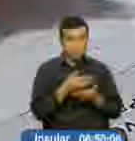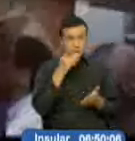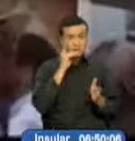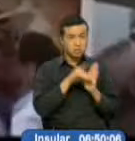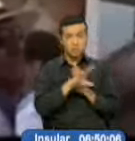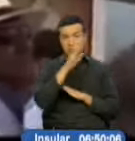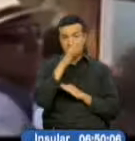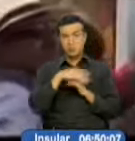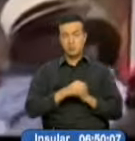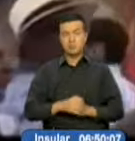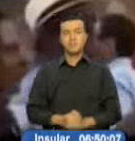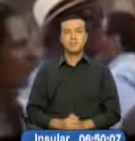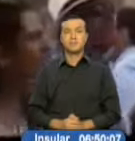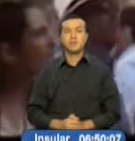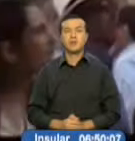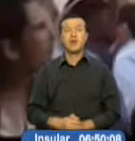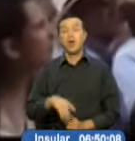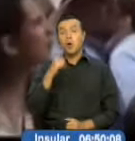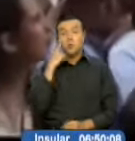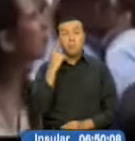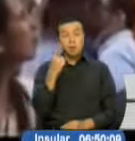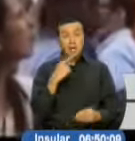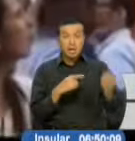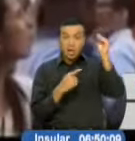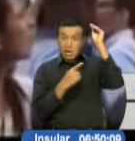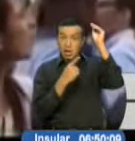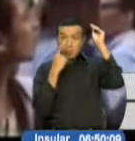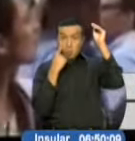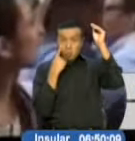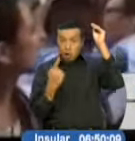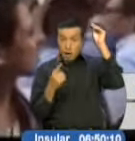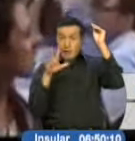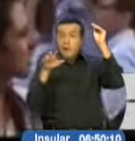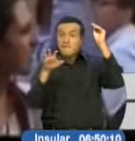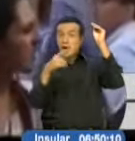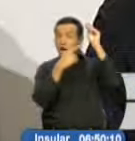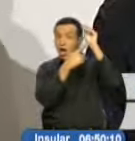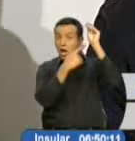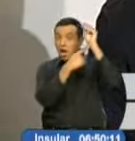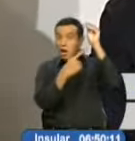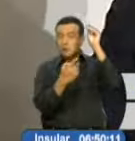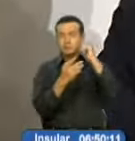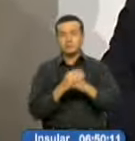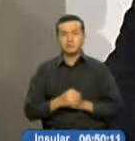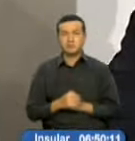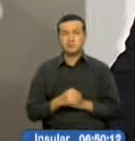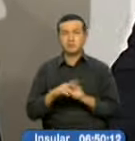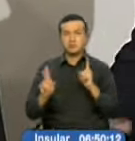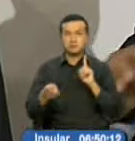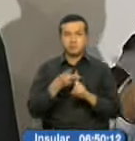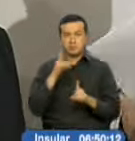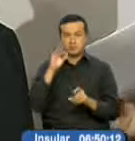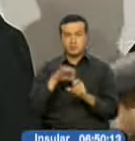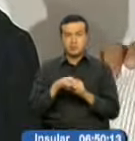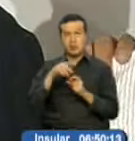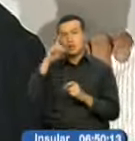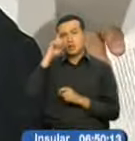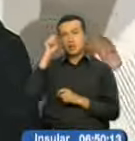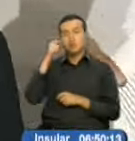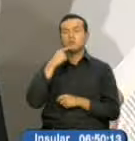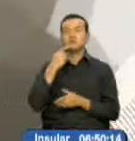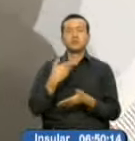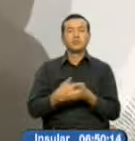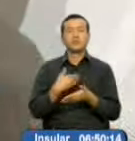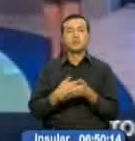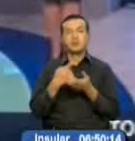pruebas. ¡Las pruebas del fraude! ¡Miren! ¡Estas son las pruebas del fraude! Ya en la segunda vuelta, Lasso justificó